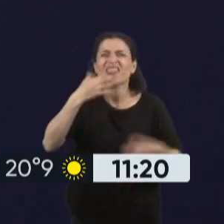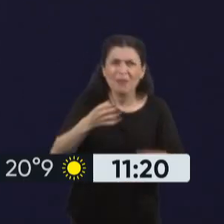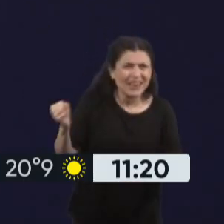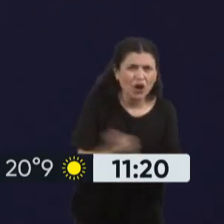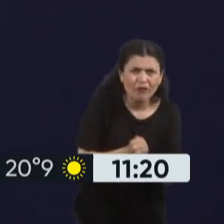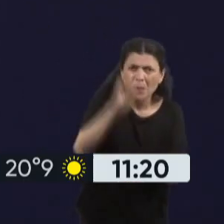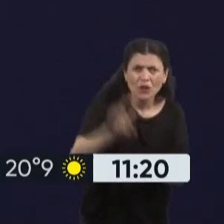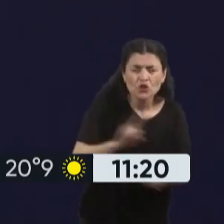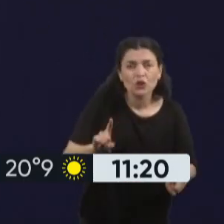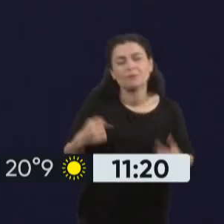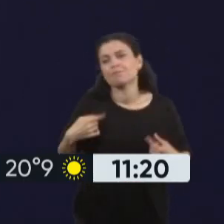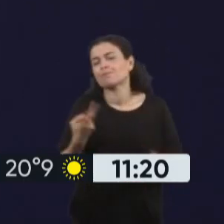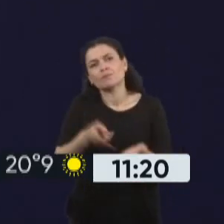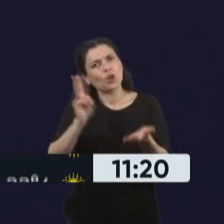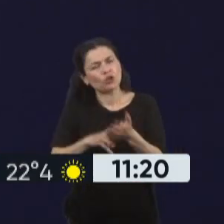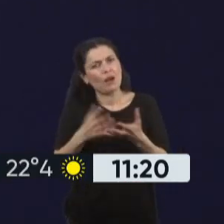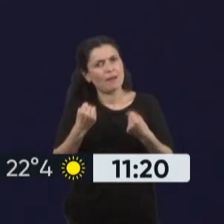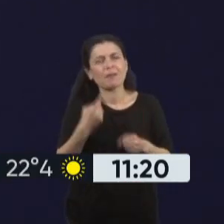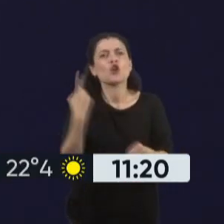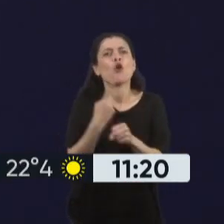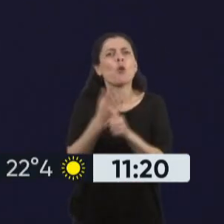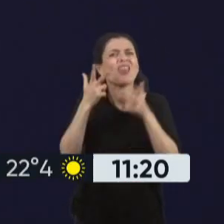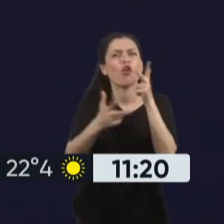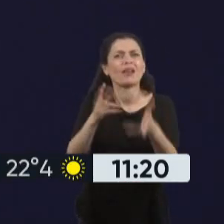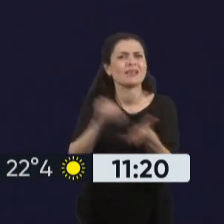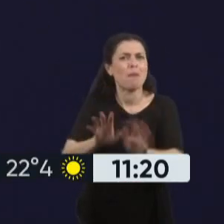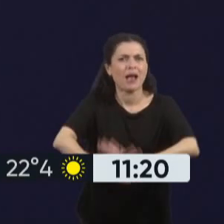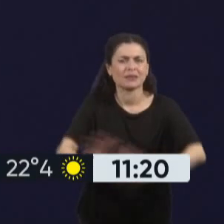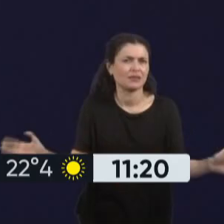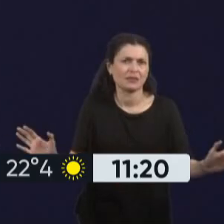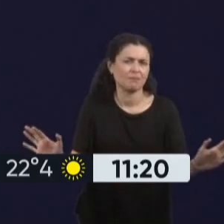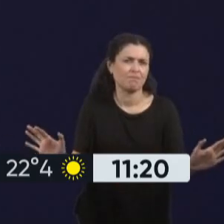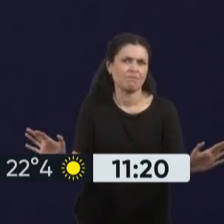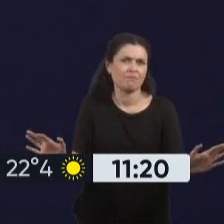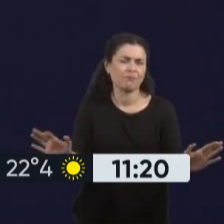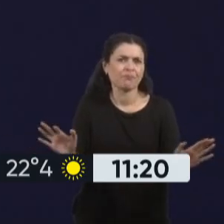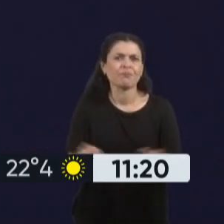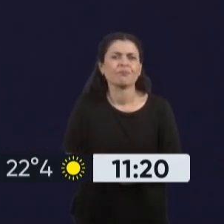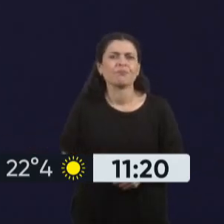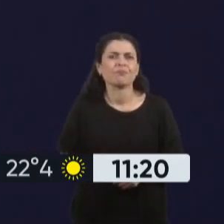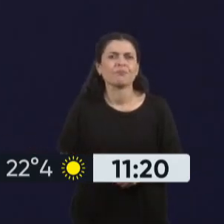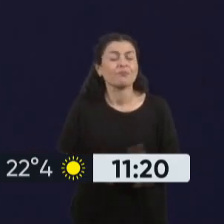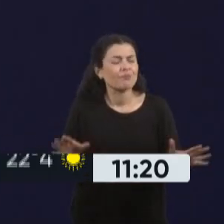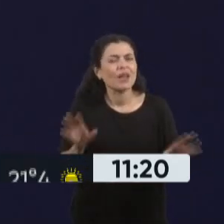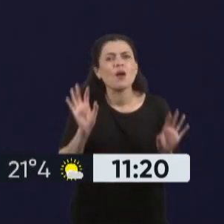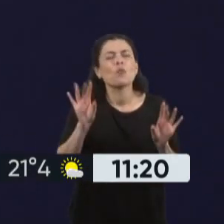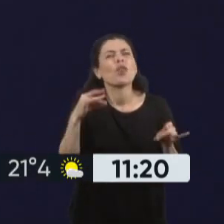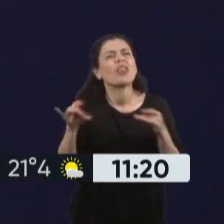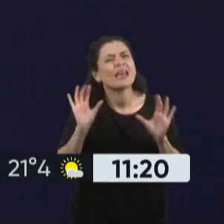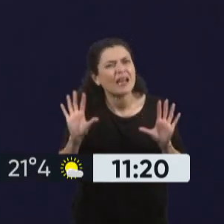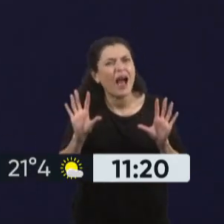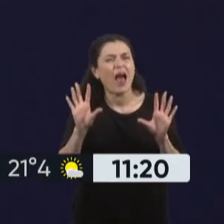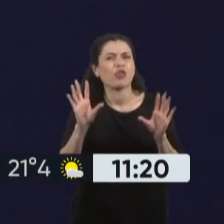vamos todavía a hacer ningún tipo de aclaración, ni de conjetura, ni de declaración, porque son temas sensibles de seguridad